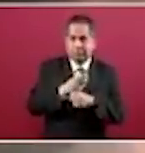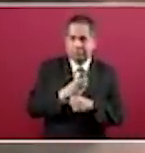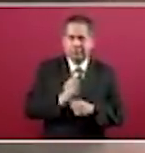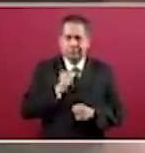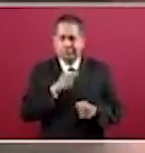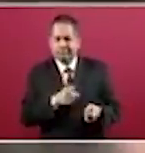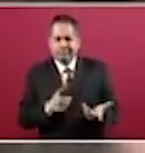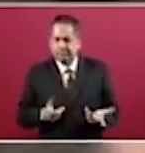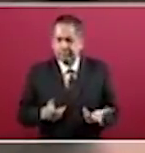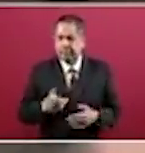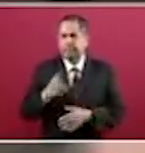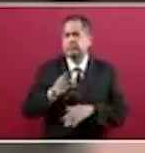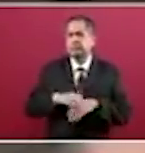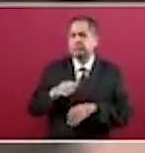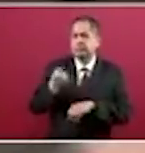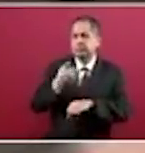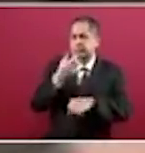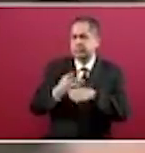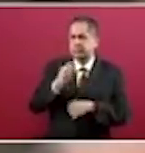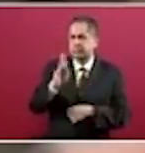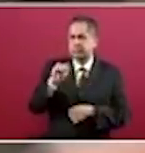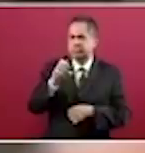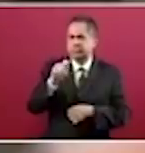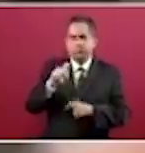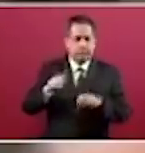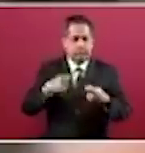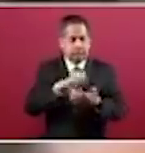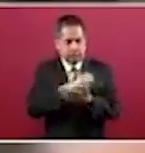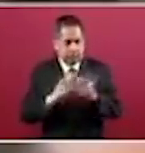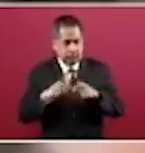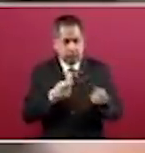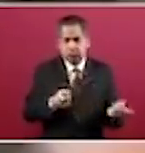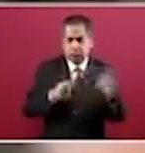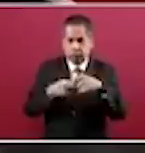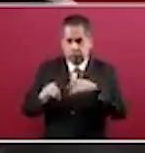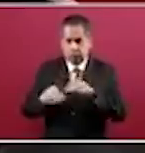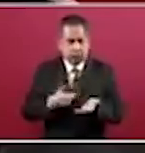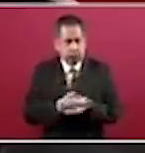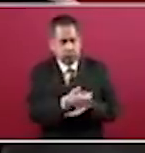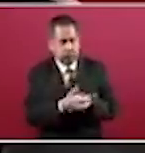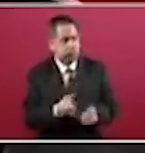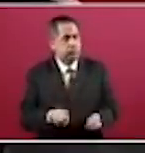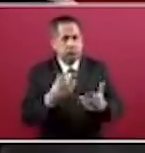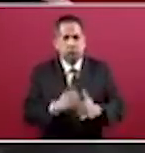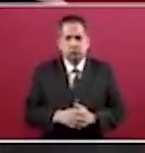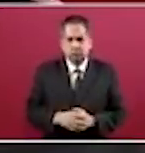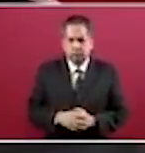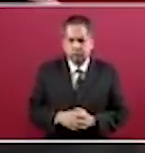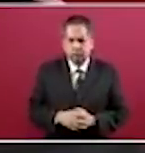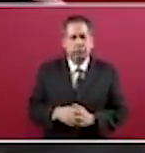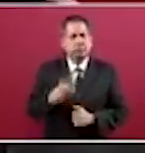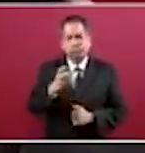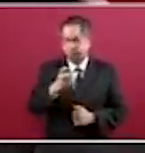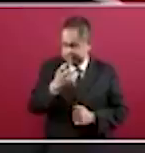y tenemos la duda de si la Secretaría del Bienestar los va a contratar a estos voluntarios por este trabajo que van a hacer y cuánto les van a pagar. Muchas, sí, gracias. Sí, todo eso se